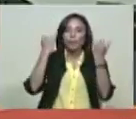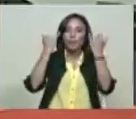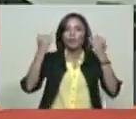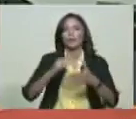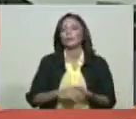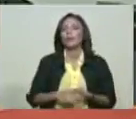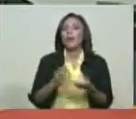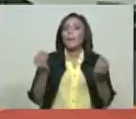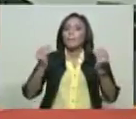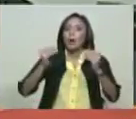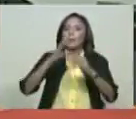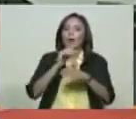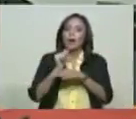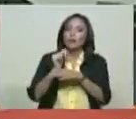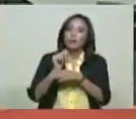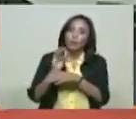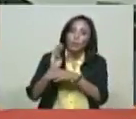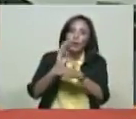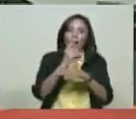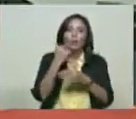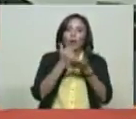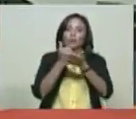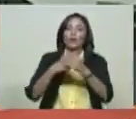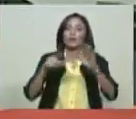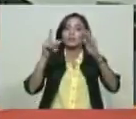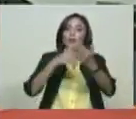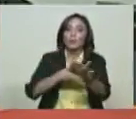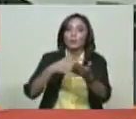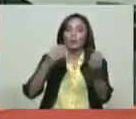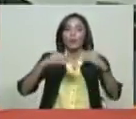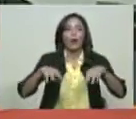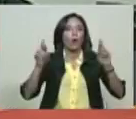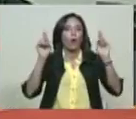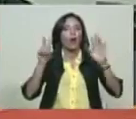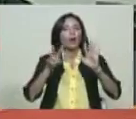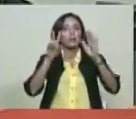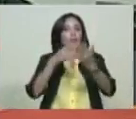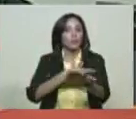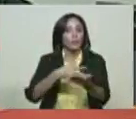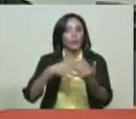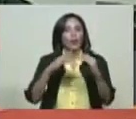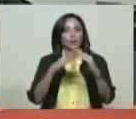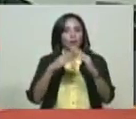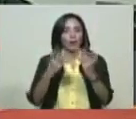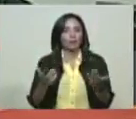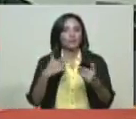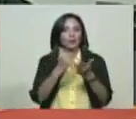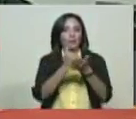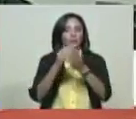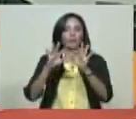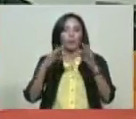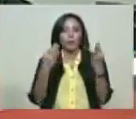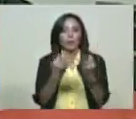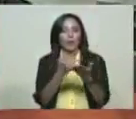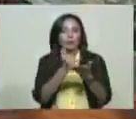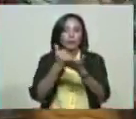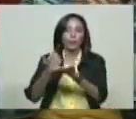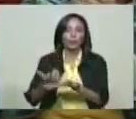incrementar la protección de esos 6 millones de hogares o más ojalá llegáramos a 7 millones de hogares compañeros pares